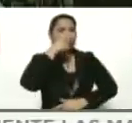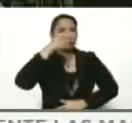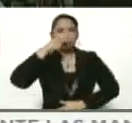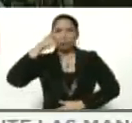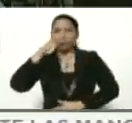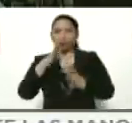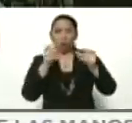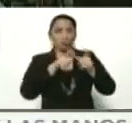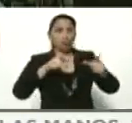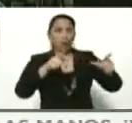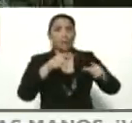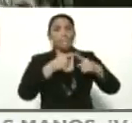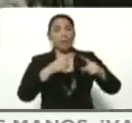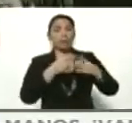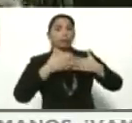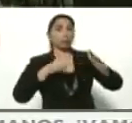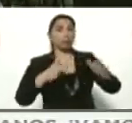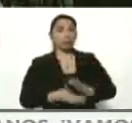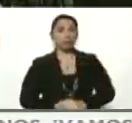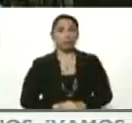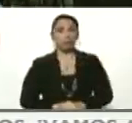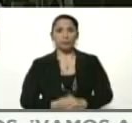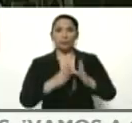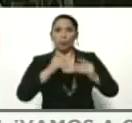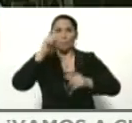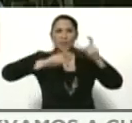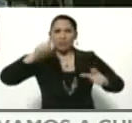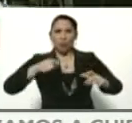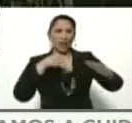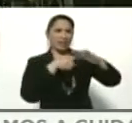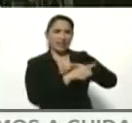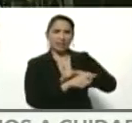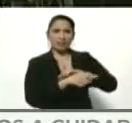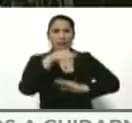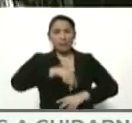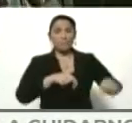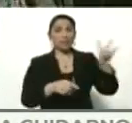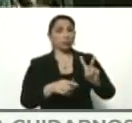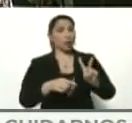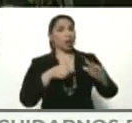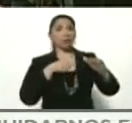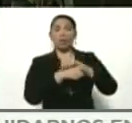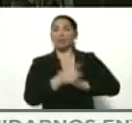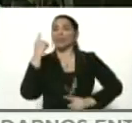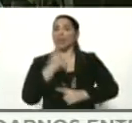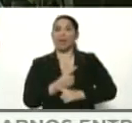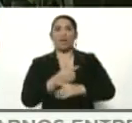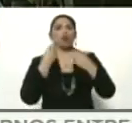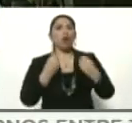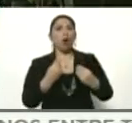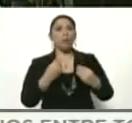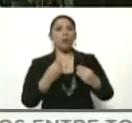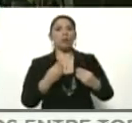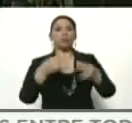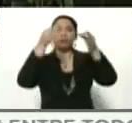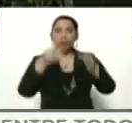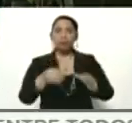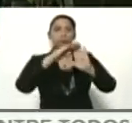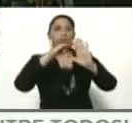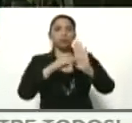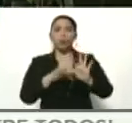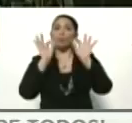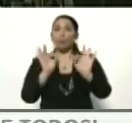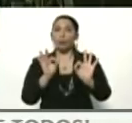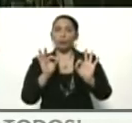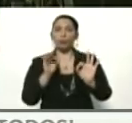los espacios para garantizar que toda persona que ingrese, ingrese a través de los puntos